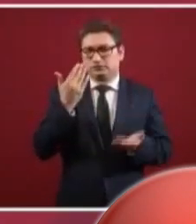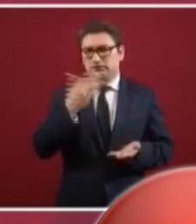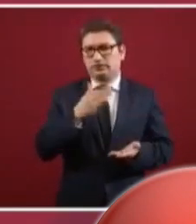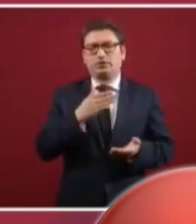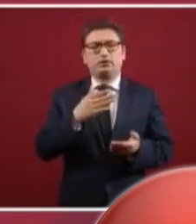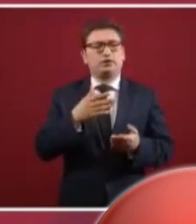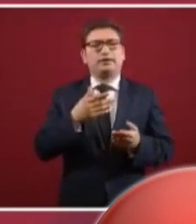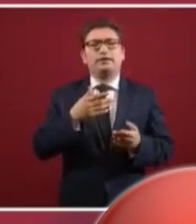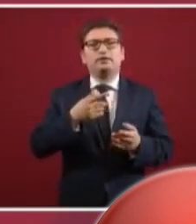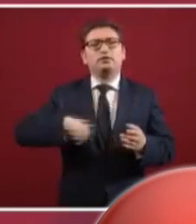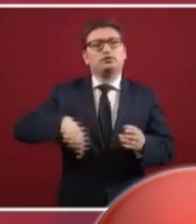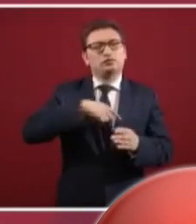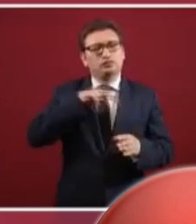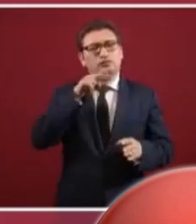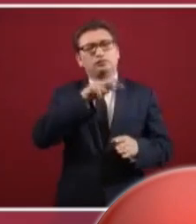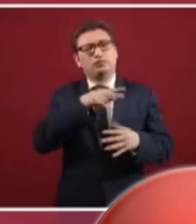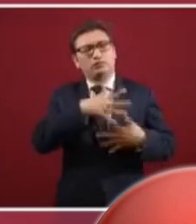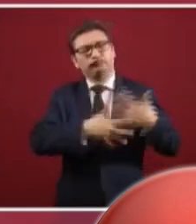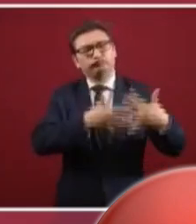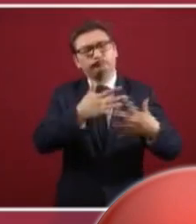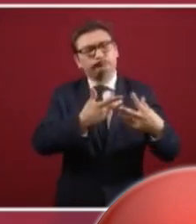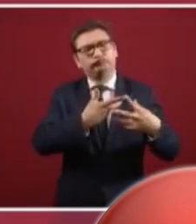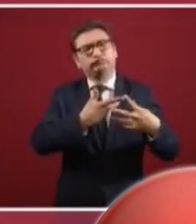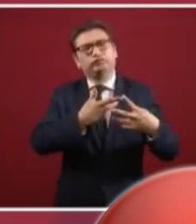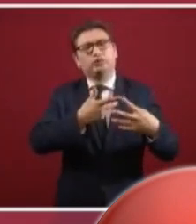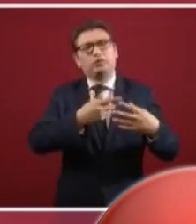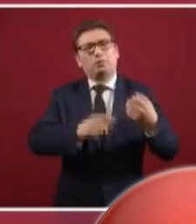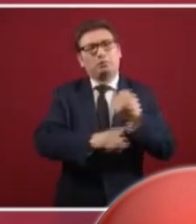que originan la violencia,